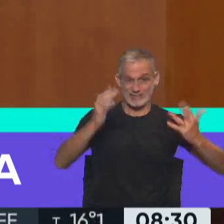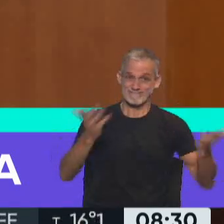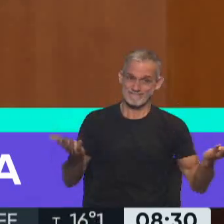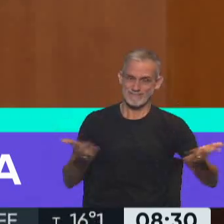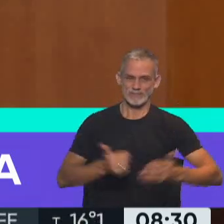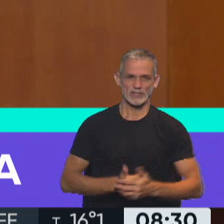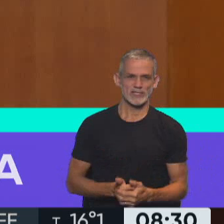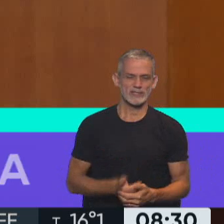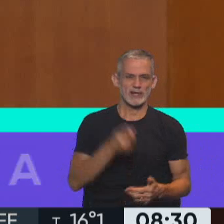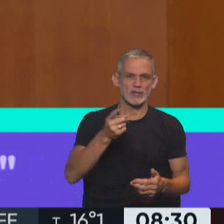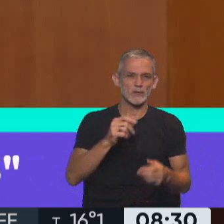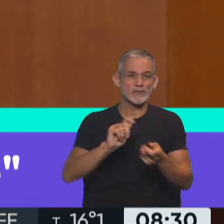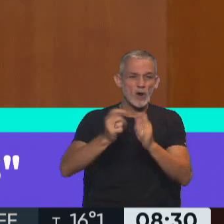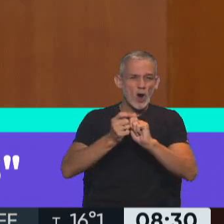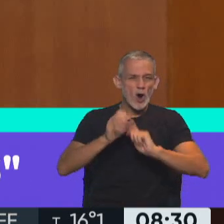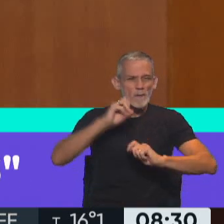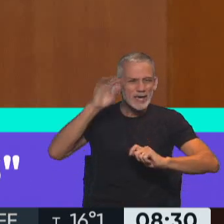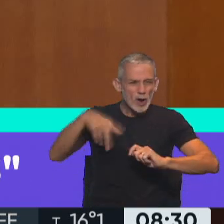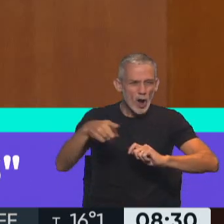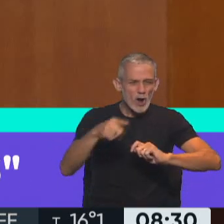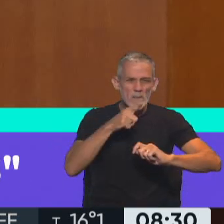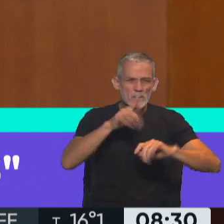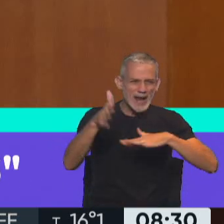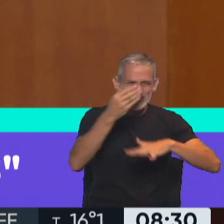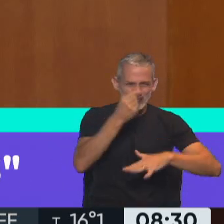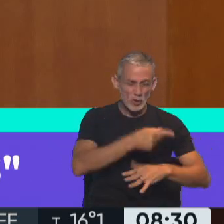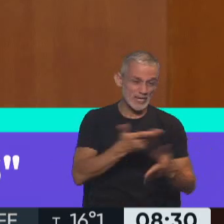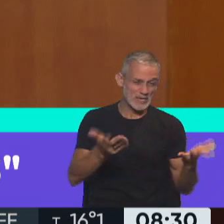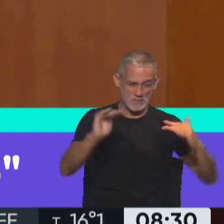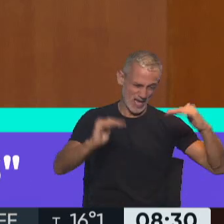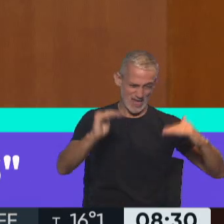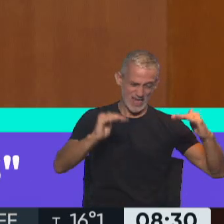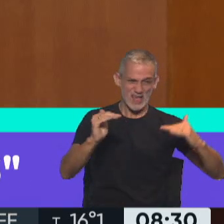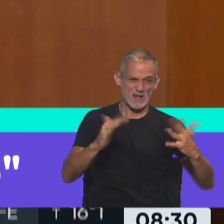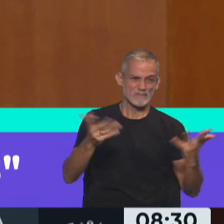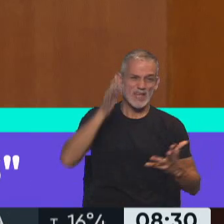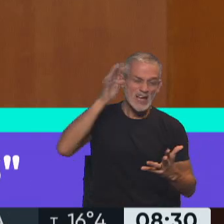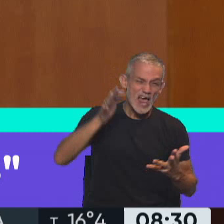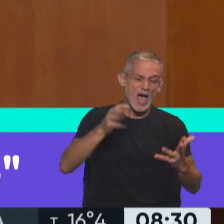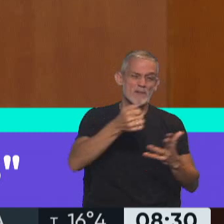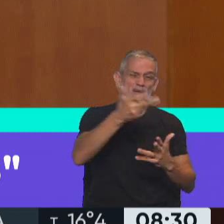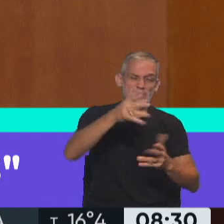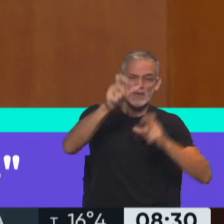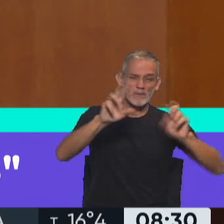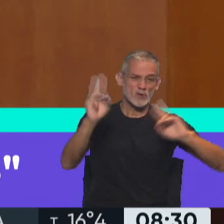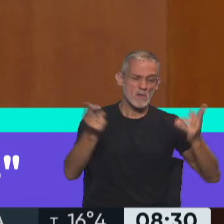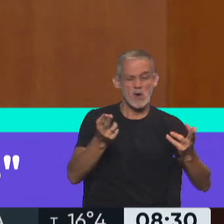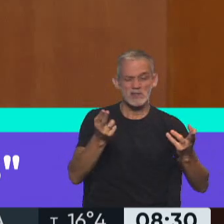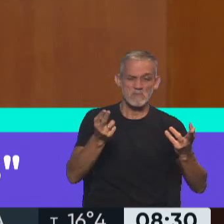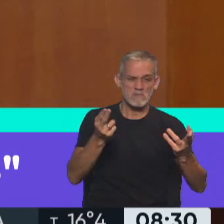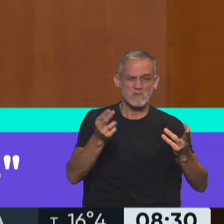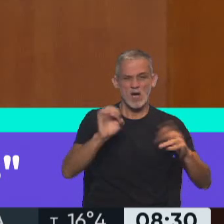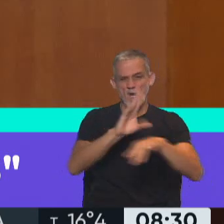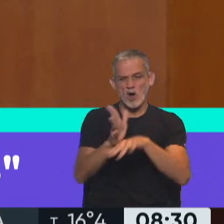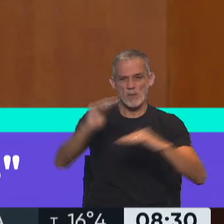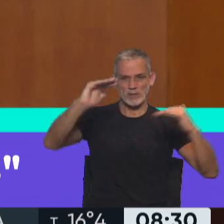pero ahora Omicron es muy parecido a lo que es influenza, lo que es gripe, en cuanto a severidad y número de fallecidos. O sea, COVID